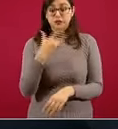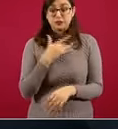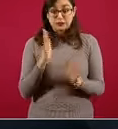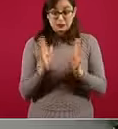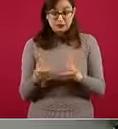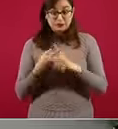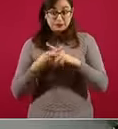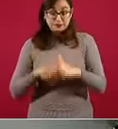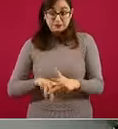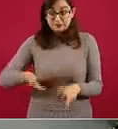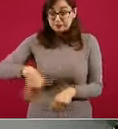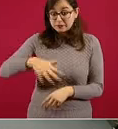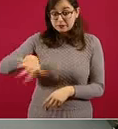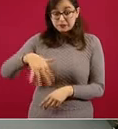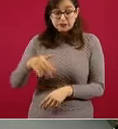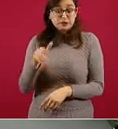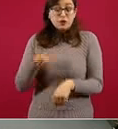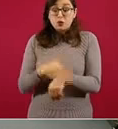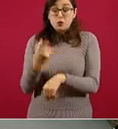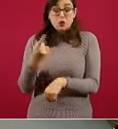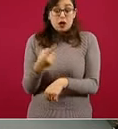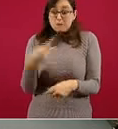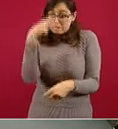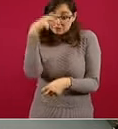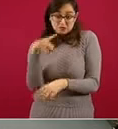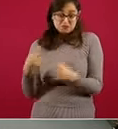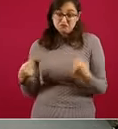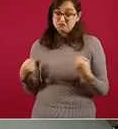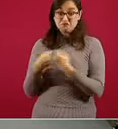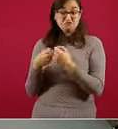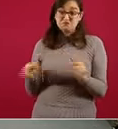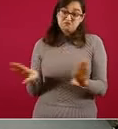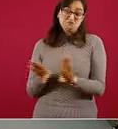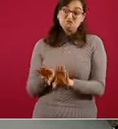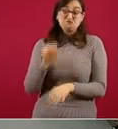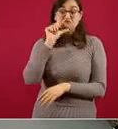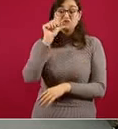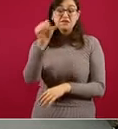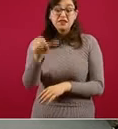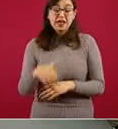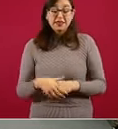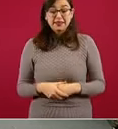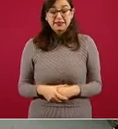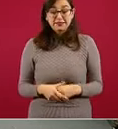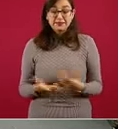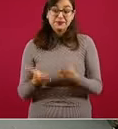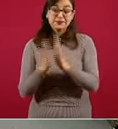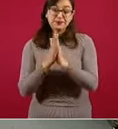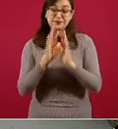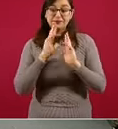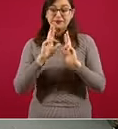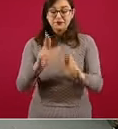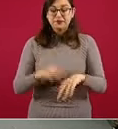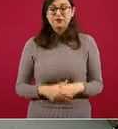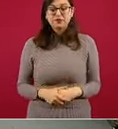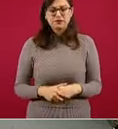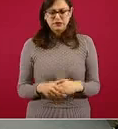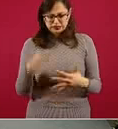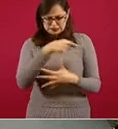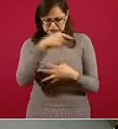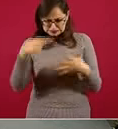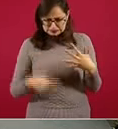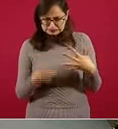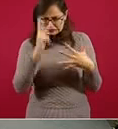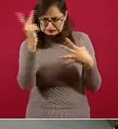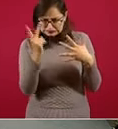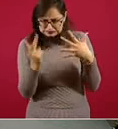rastreo? Porque México no cerró fronteras con ningún país. Por favor, por las respuestas, gracias. A ver, son varias preguntas, pero voy a